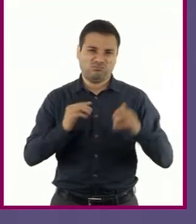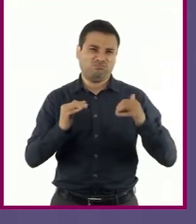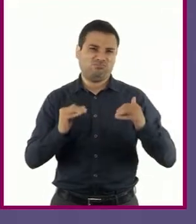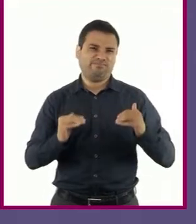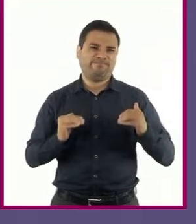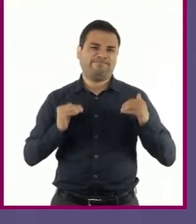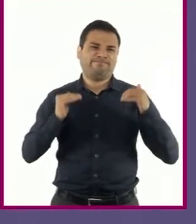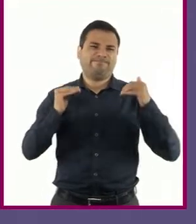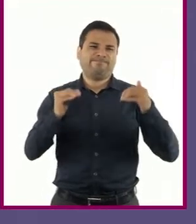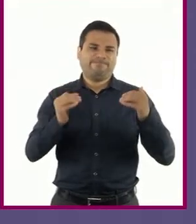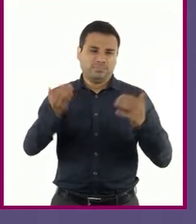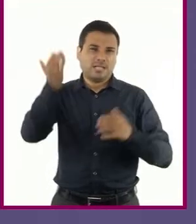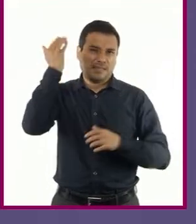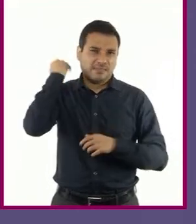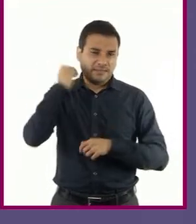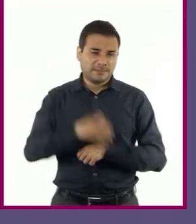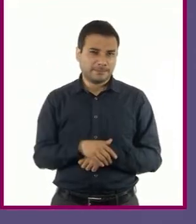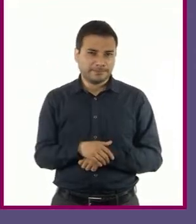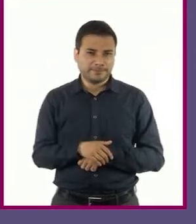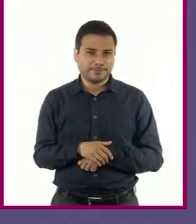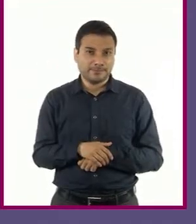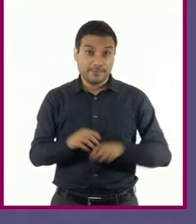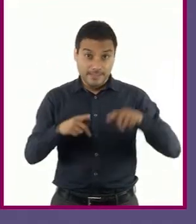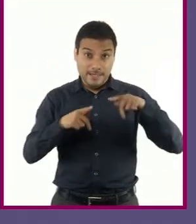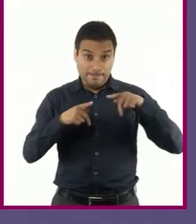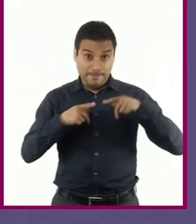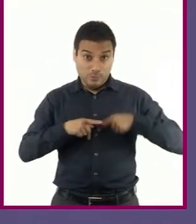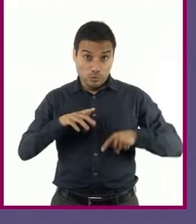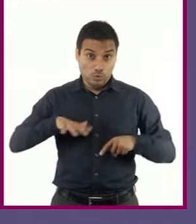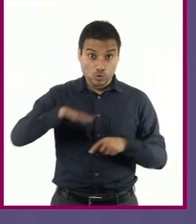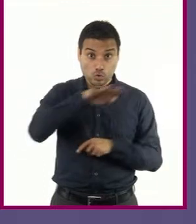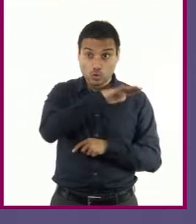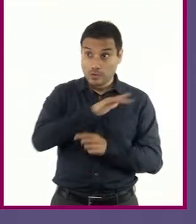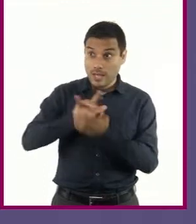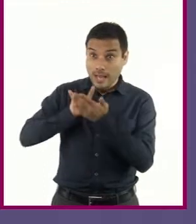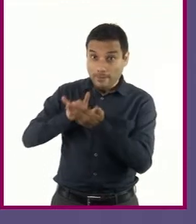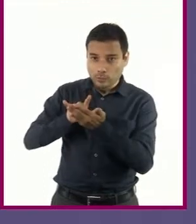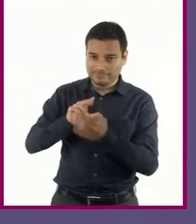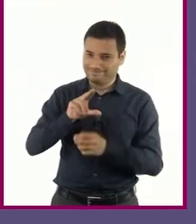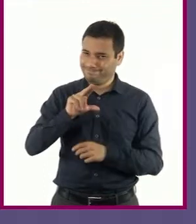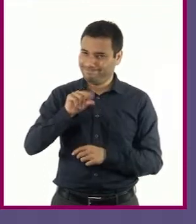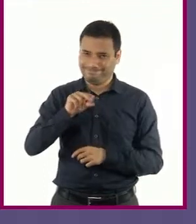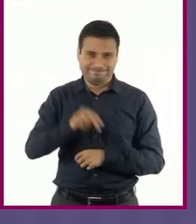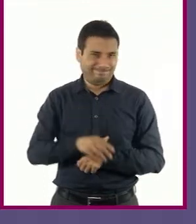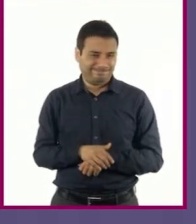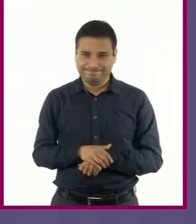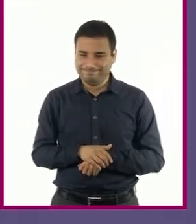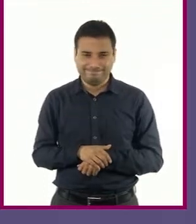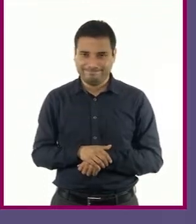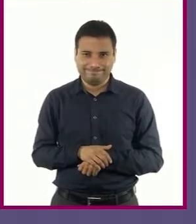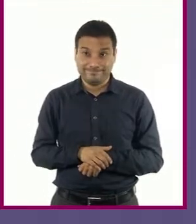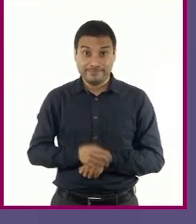político. Por supuesto, no toda la sociedad mexicana estaba de acuerdo con vivir en una dictadura,